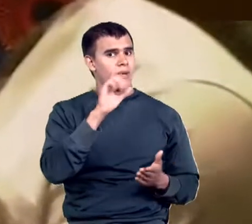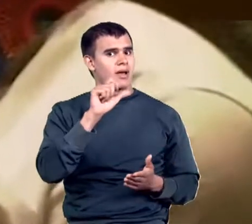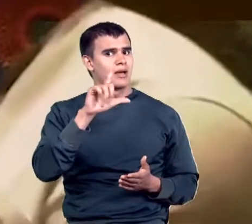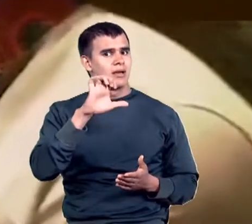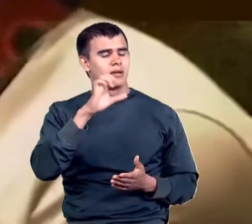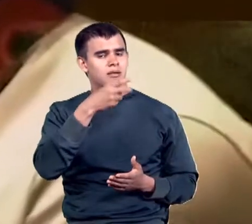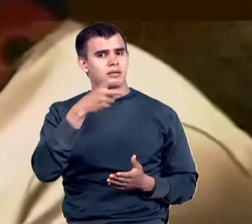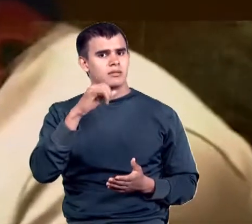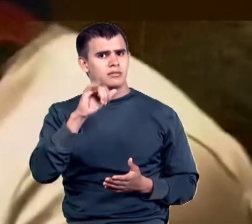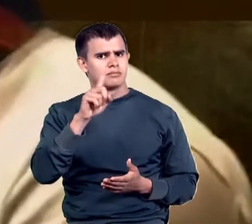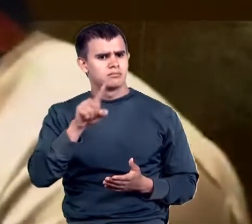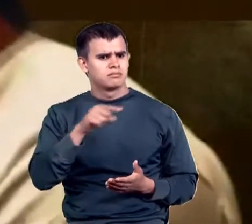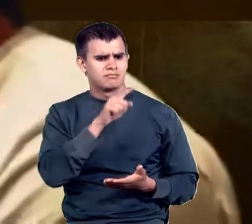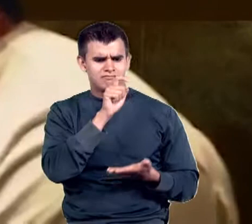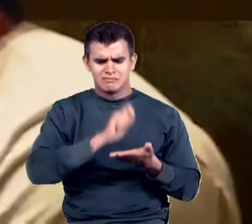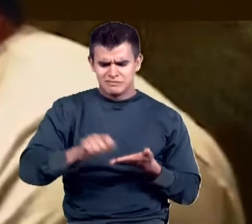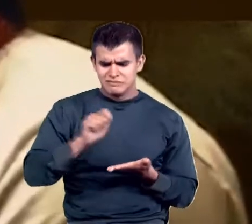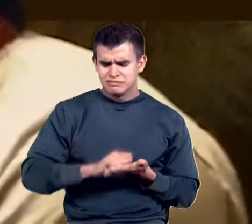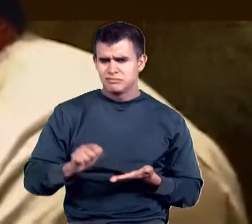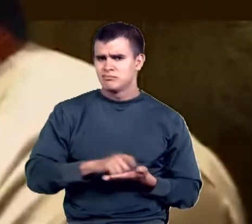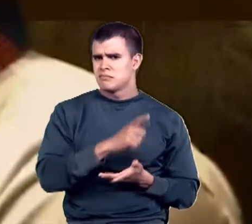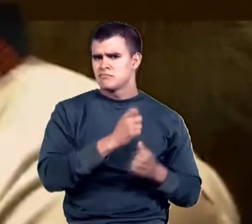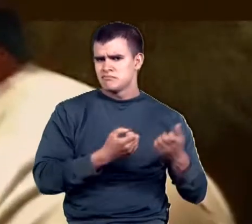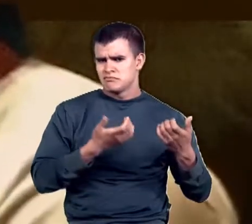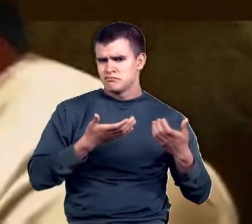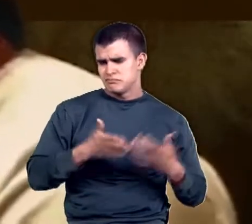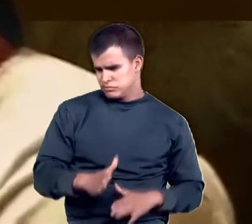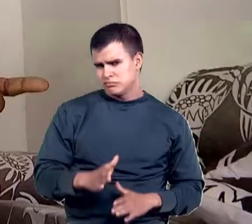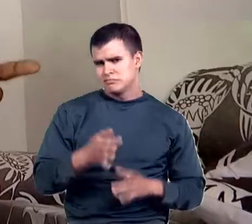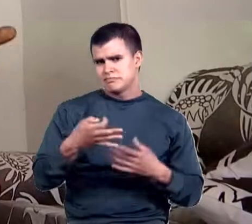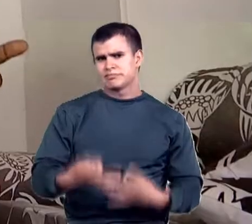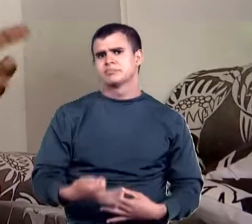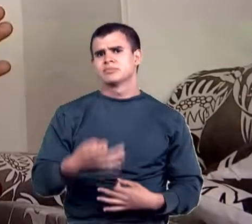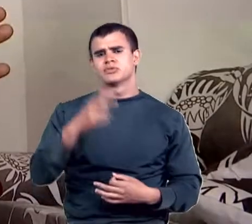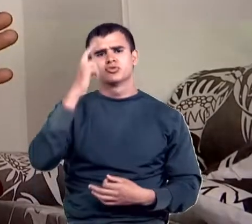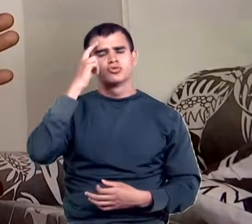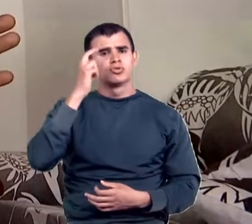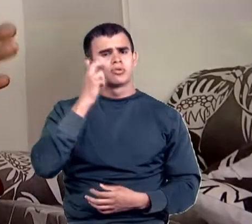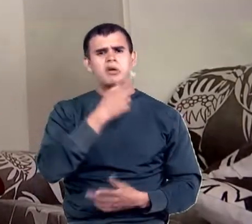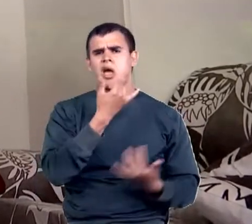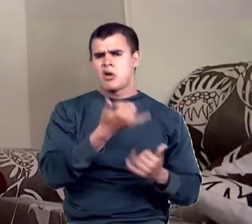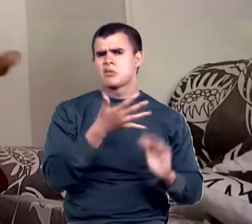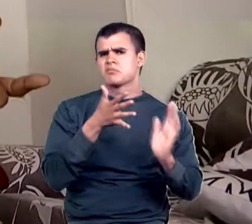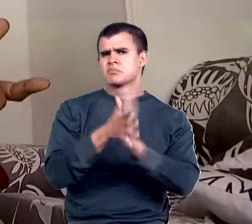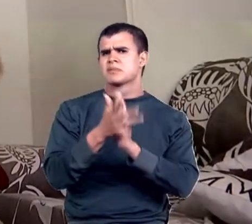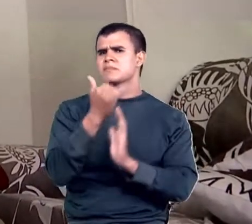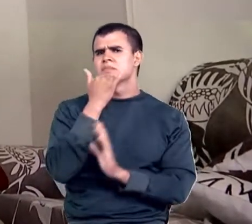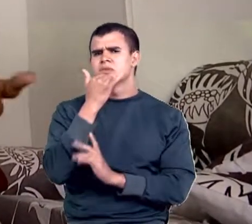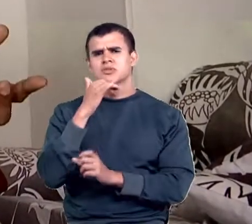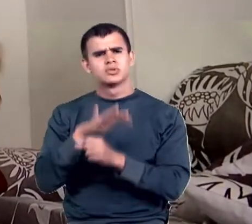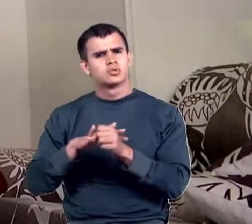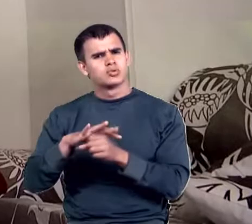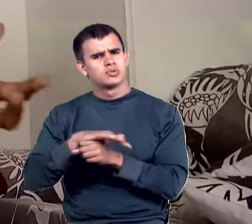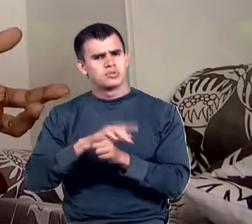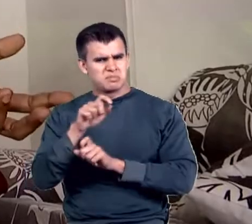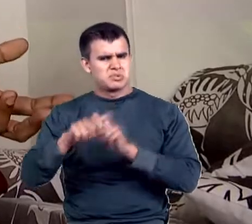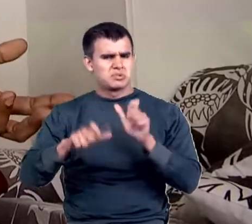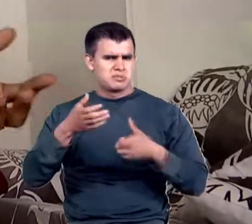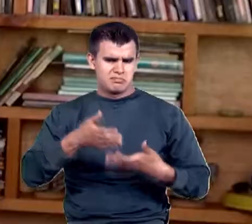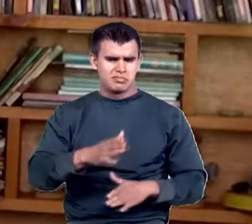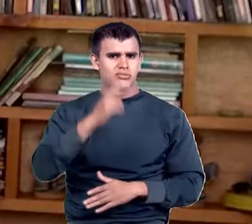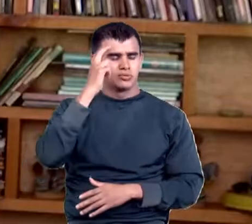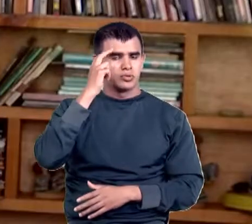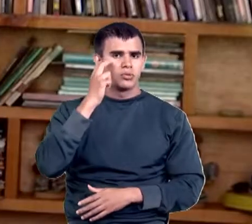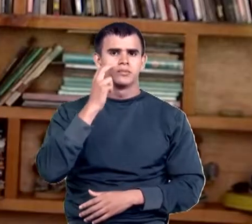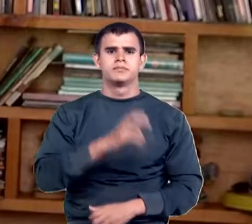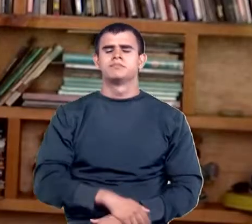Alexis Ríos, más conocido como Alexis Play, músico, compositor y productor chocuano, expone la realidad que enfrentan los artistas en este terreno.